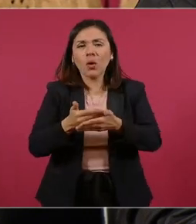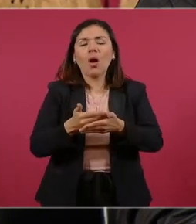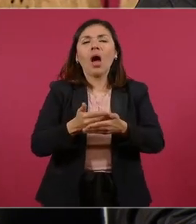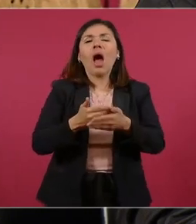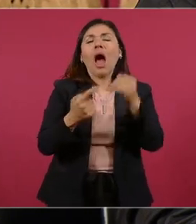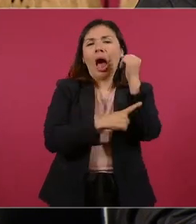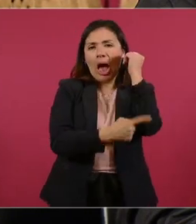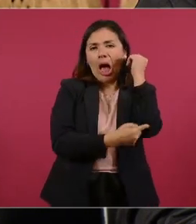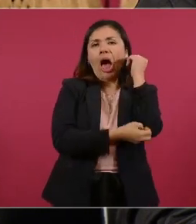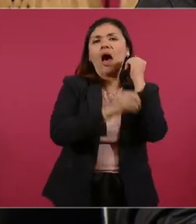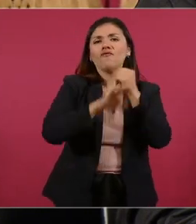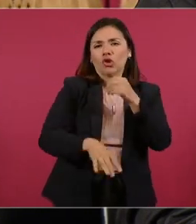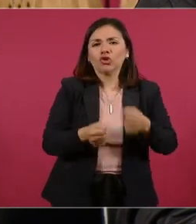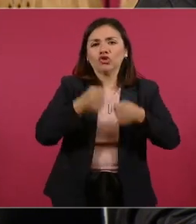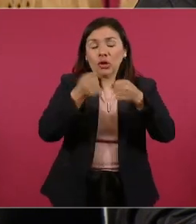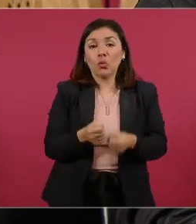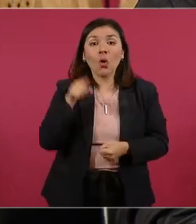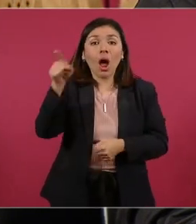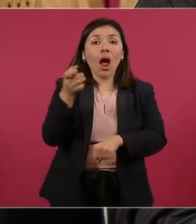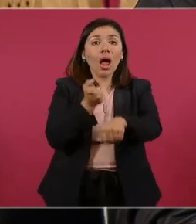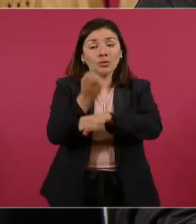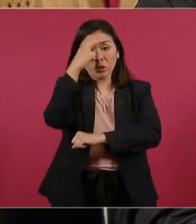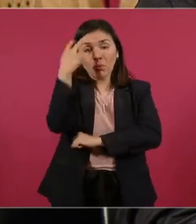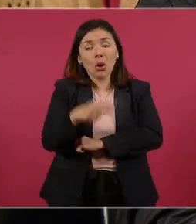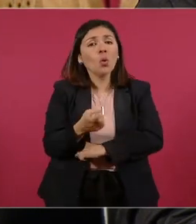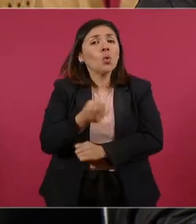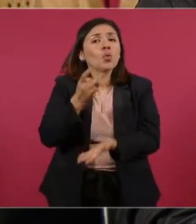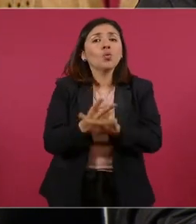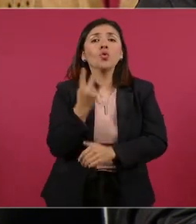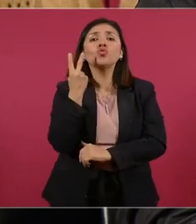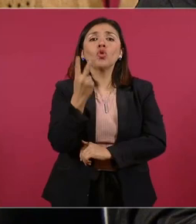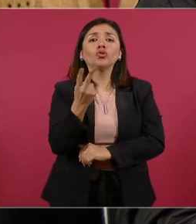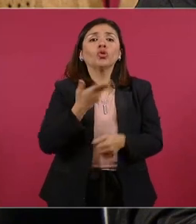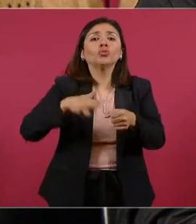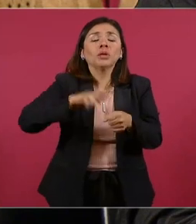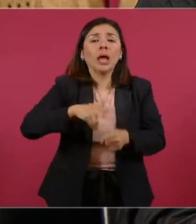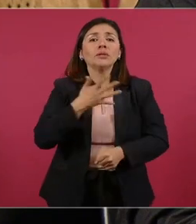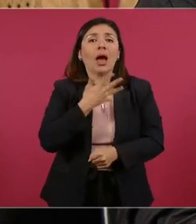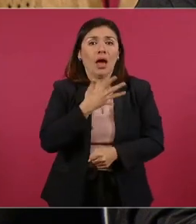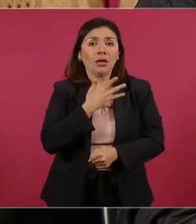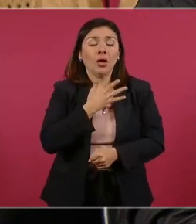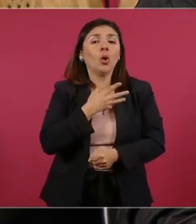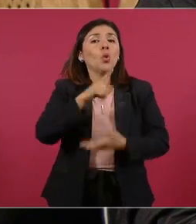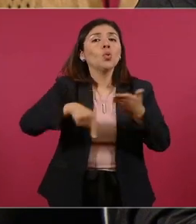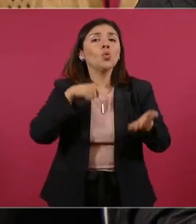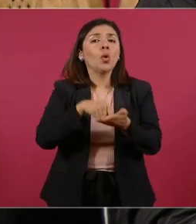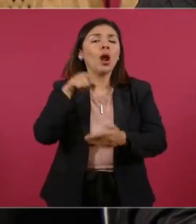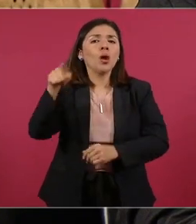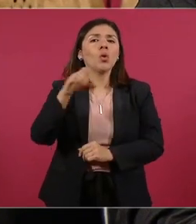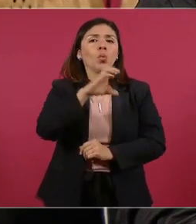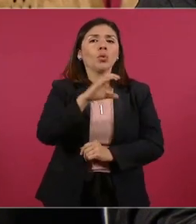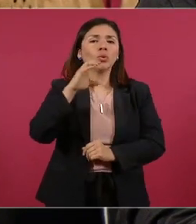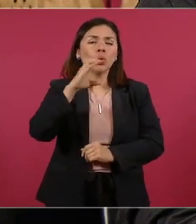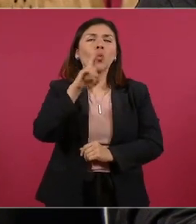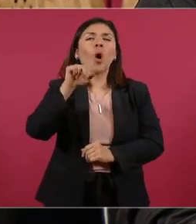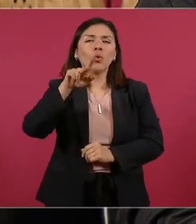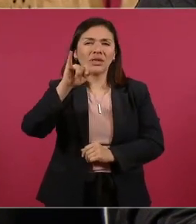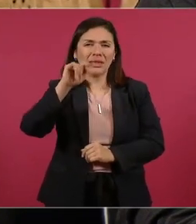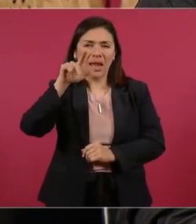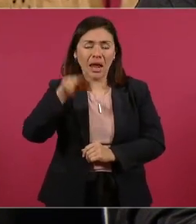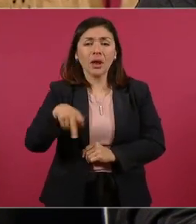seguro, en el Estado de México solo dos ofrecen esta intervención, ambos en Cuautitlán. Sin embargo,